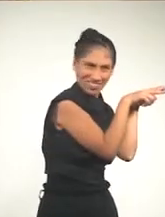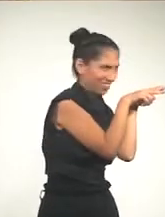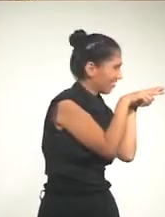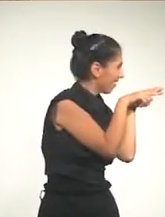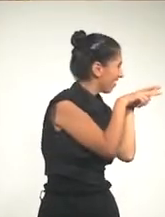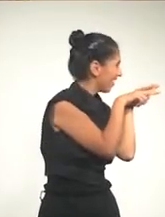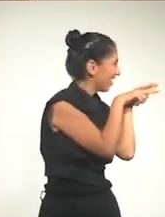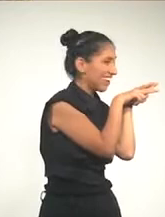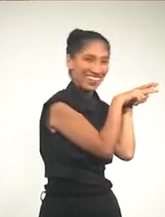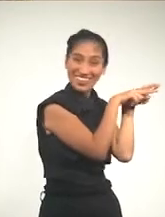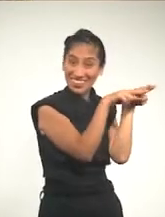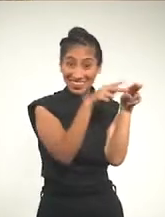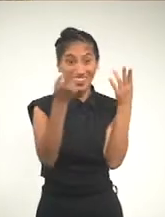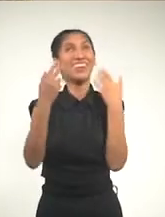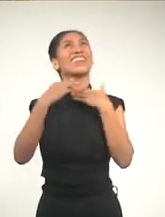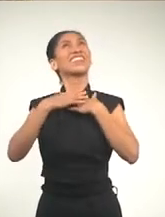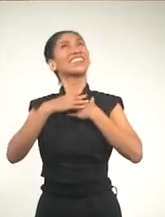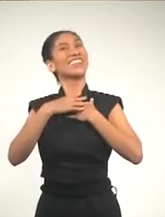al otro,